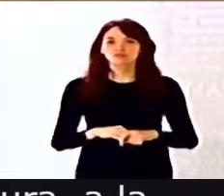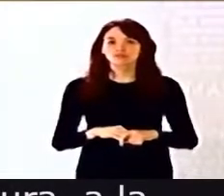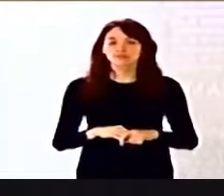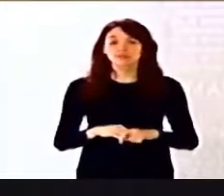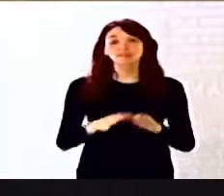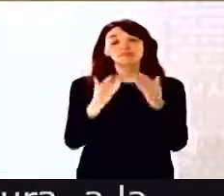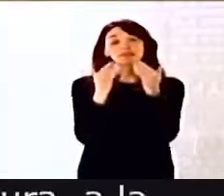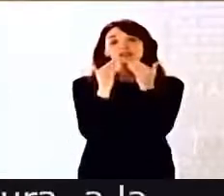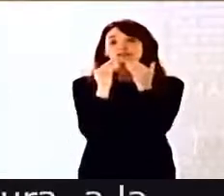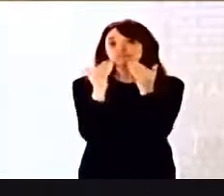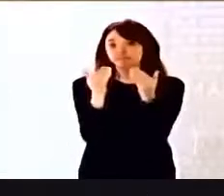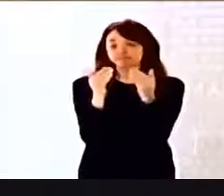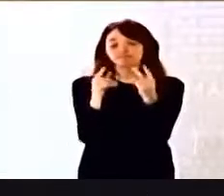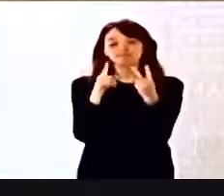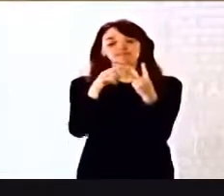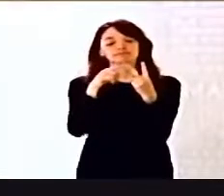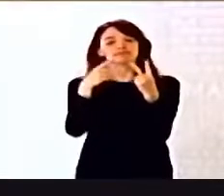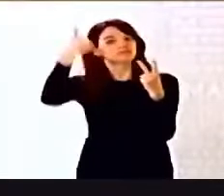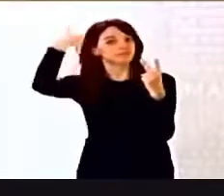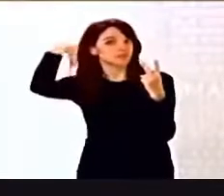Agradecimiento, responsabilidad,